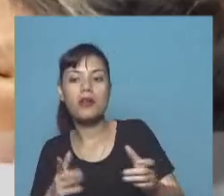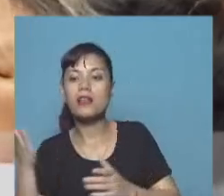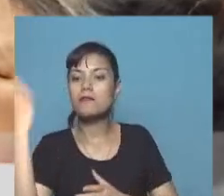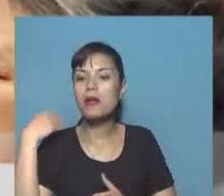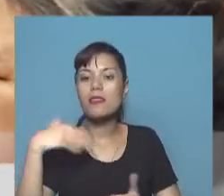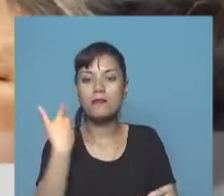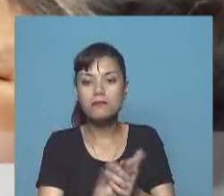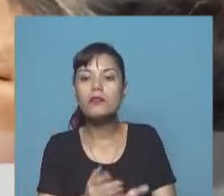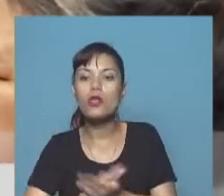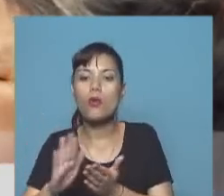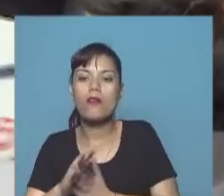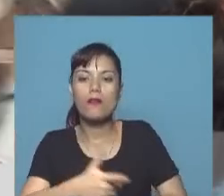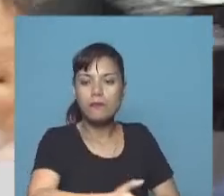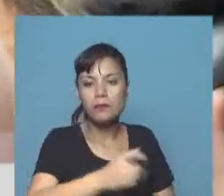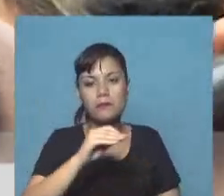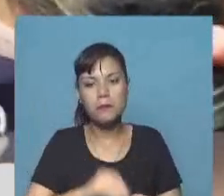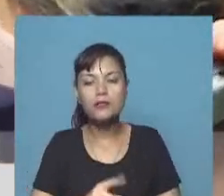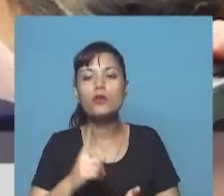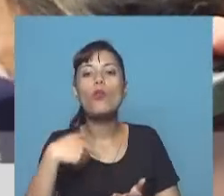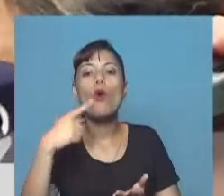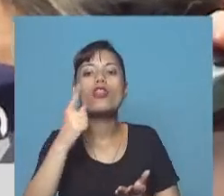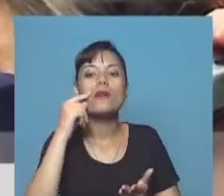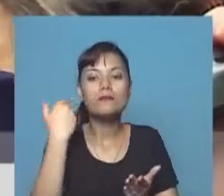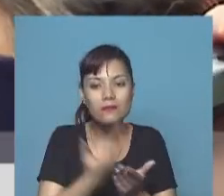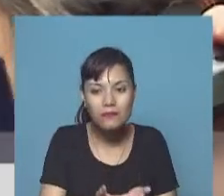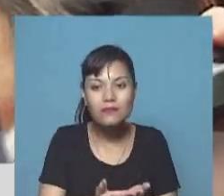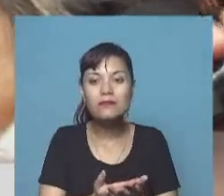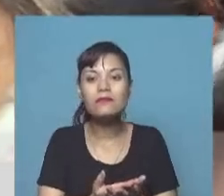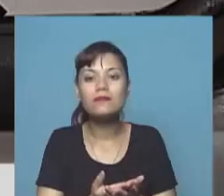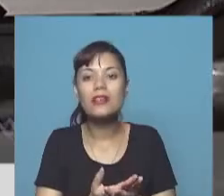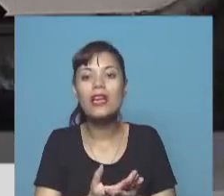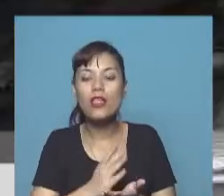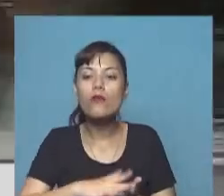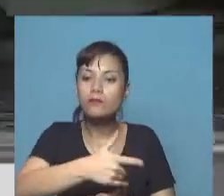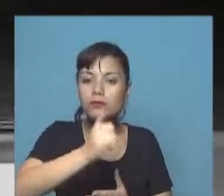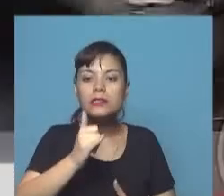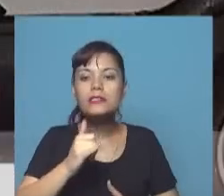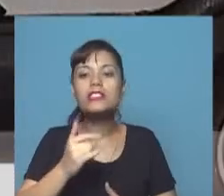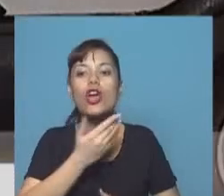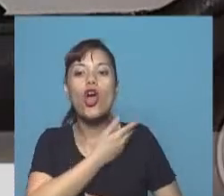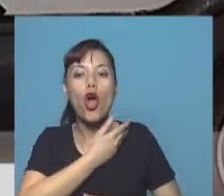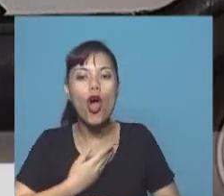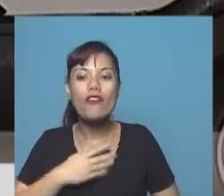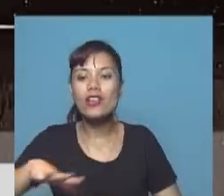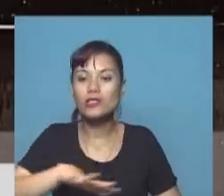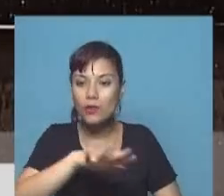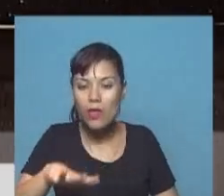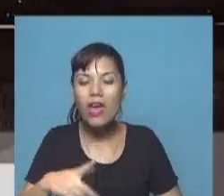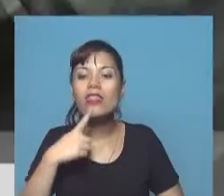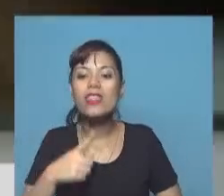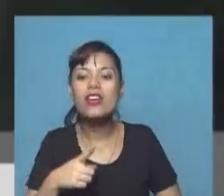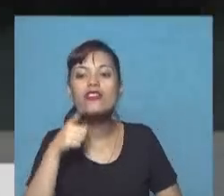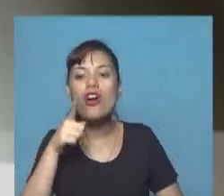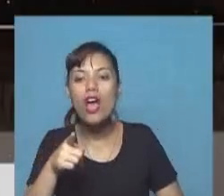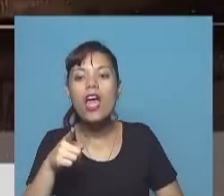cuando cayó al piso le tiró otro tiro más. Cuando cae al piso intenta rematarlo. Sí. Desde el gobierno de la ciudad señalan que